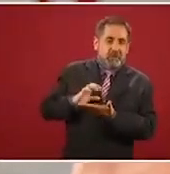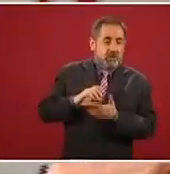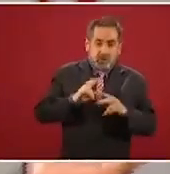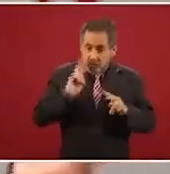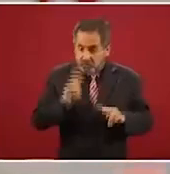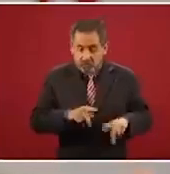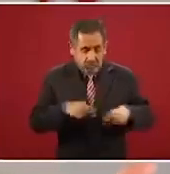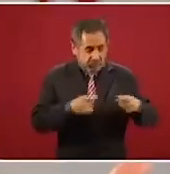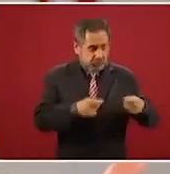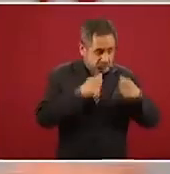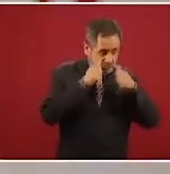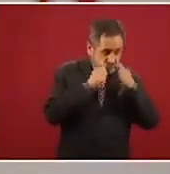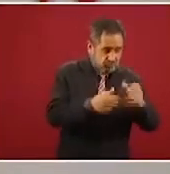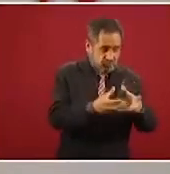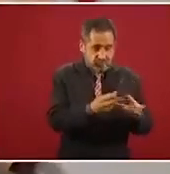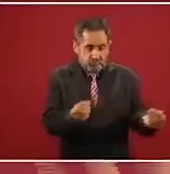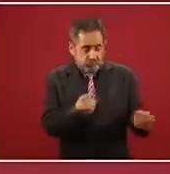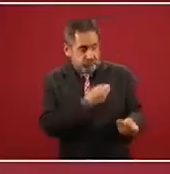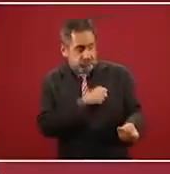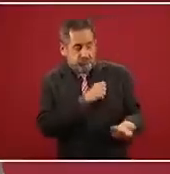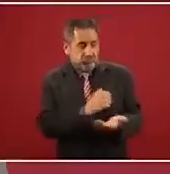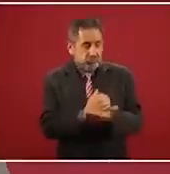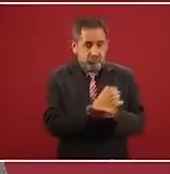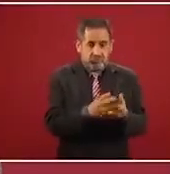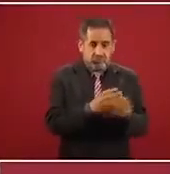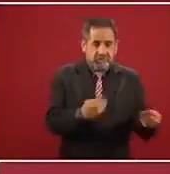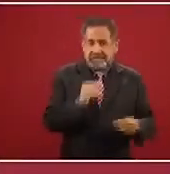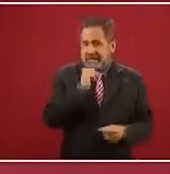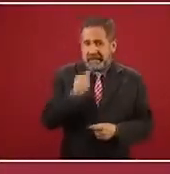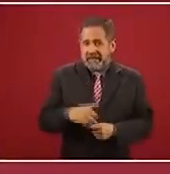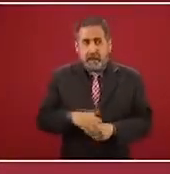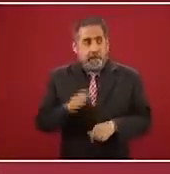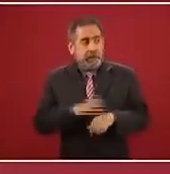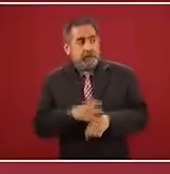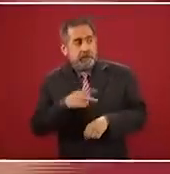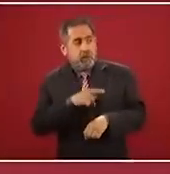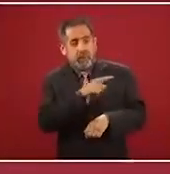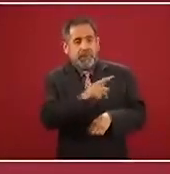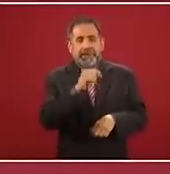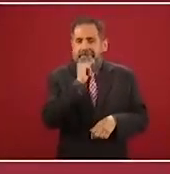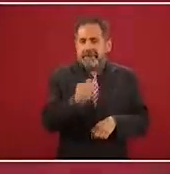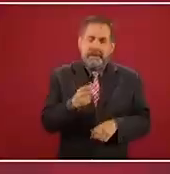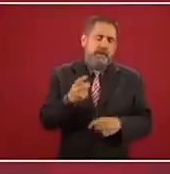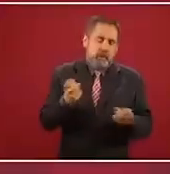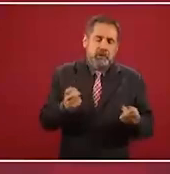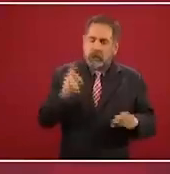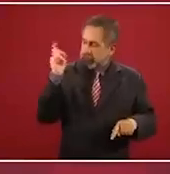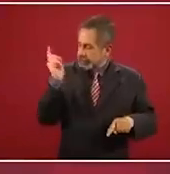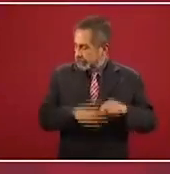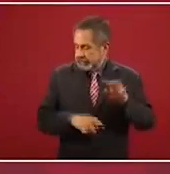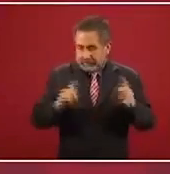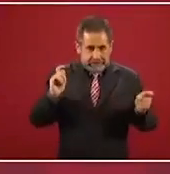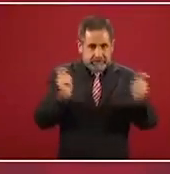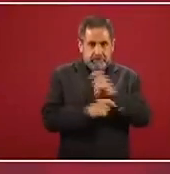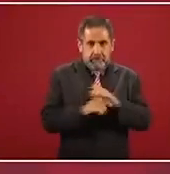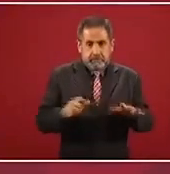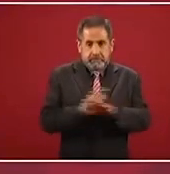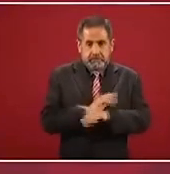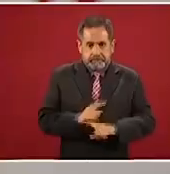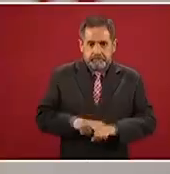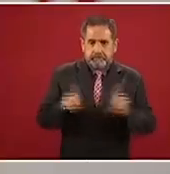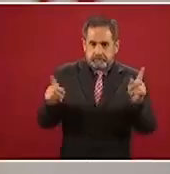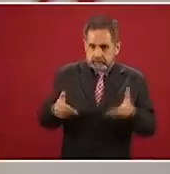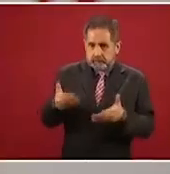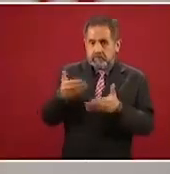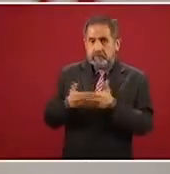capacidad del sistema, no llegaron a las poblaciones más desfavorecidas. Por eso es un giro de 180 grados. Y ahora estamos pensando